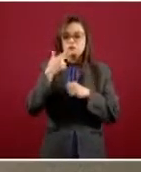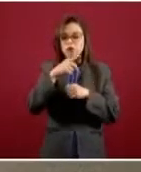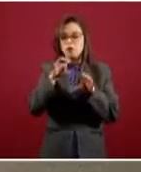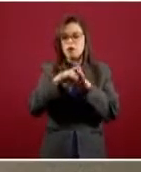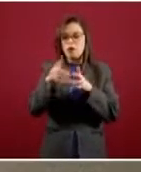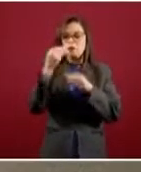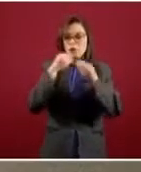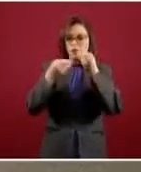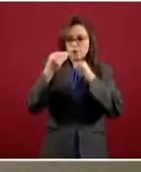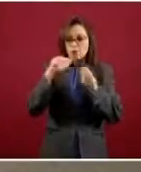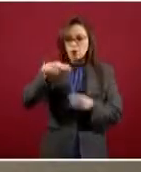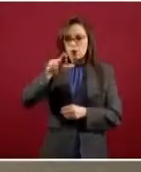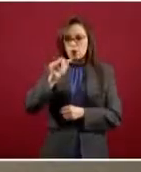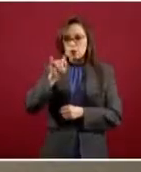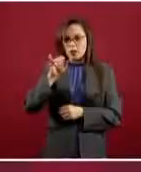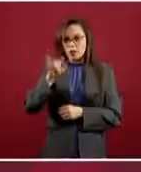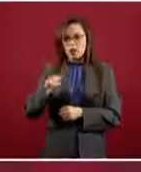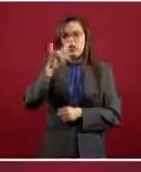Seguro Social, etcétera.